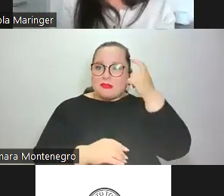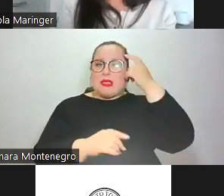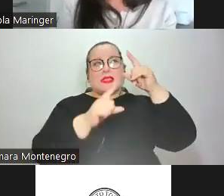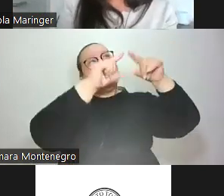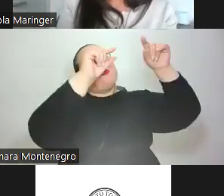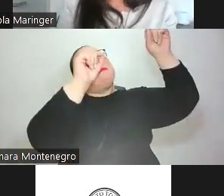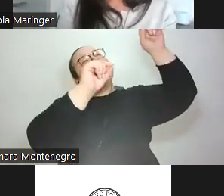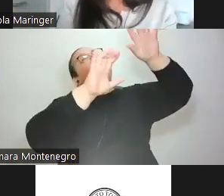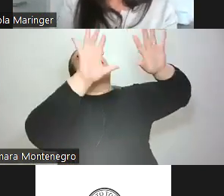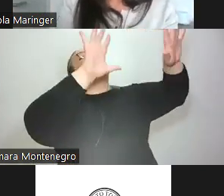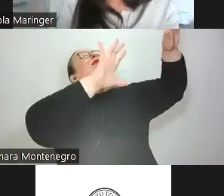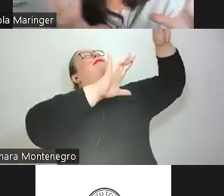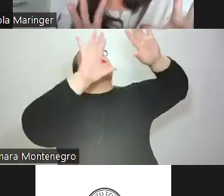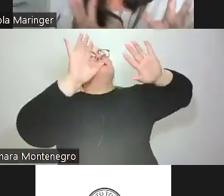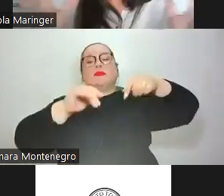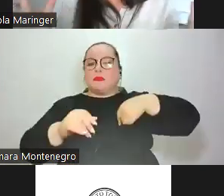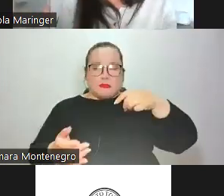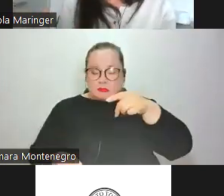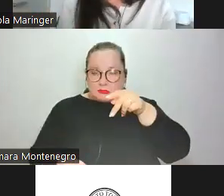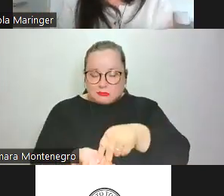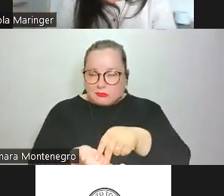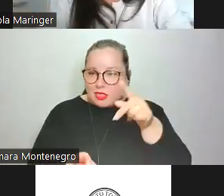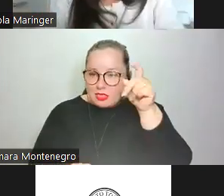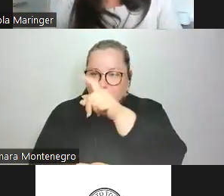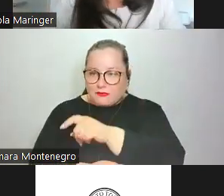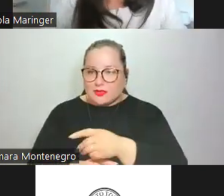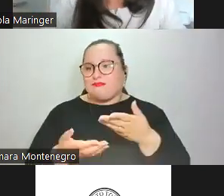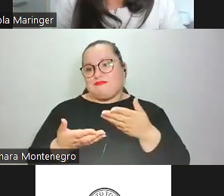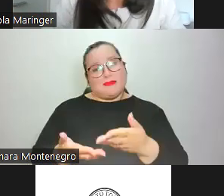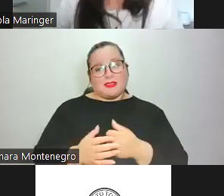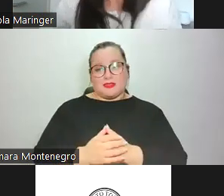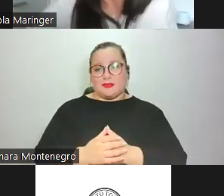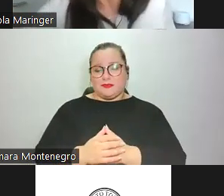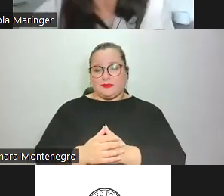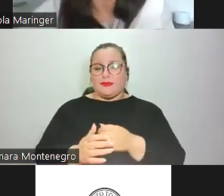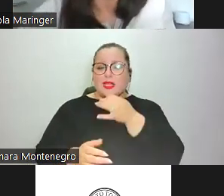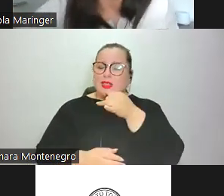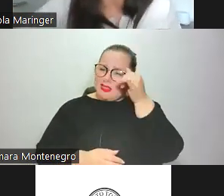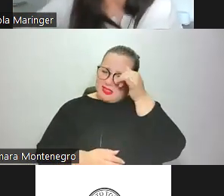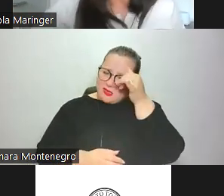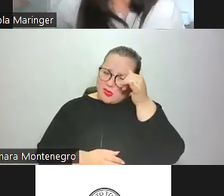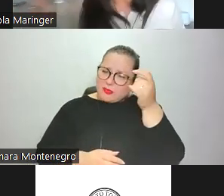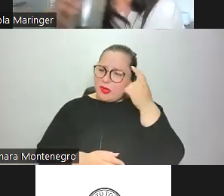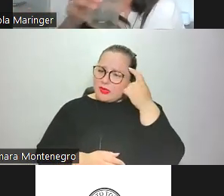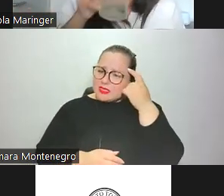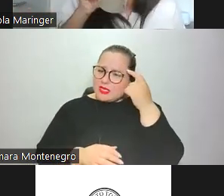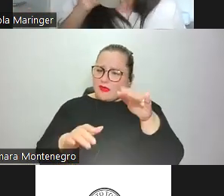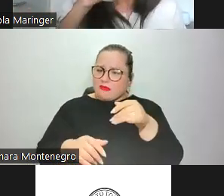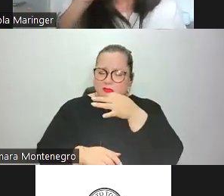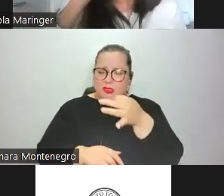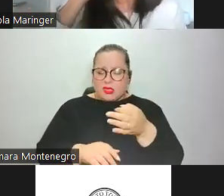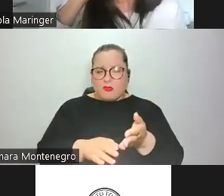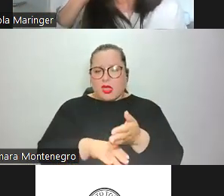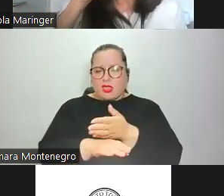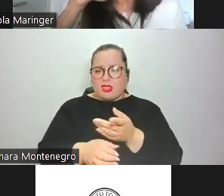en el espacio. Paola, Eso básicamente. disculpa que te interrumpa, pero pensaba justamente en lo que les pedimos al inicio, pues